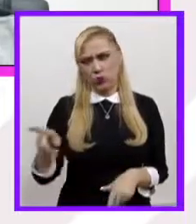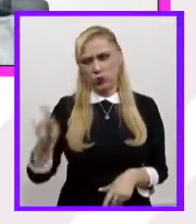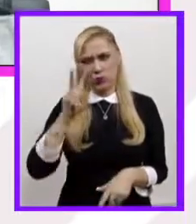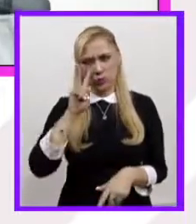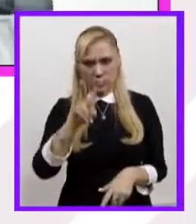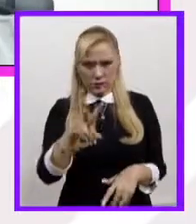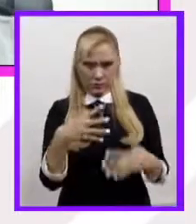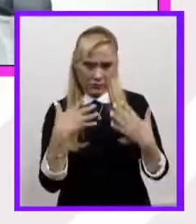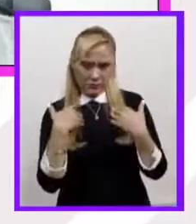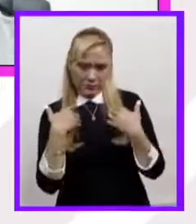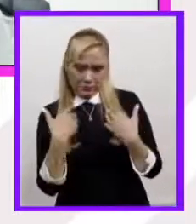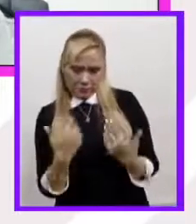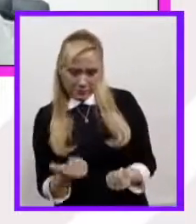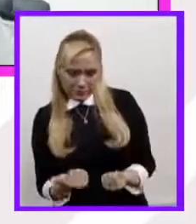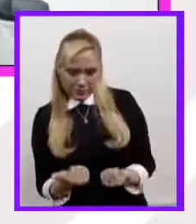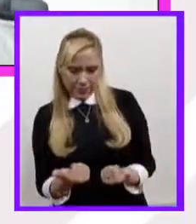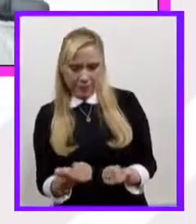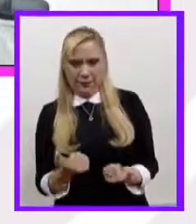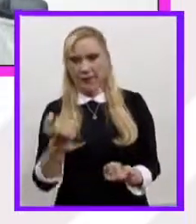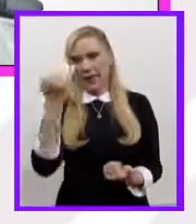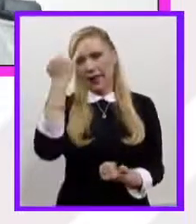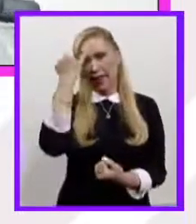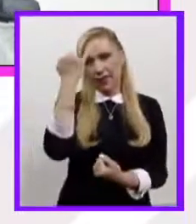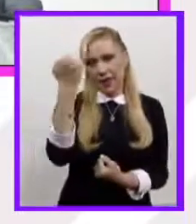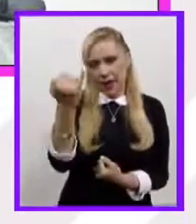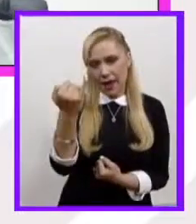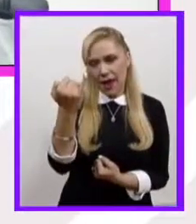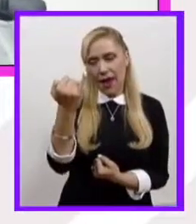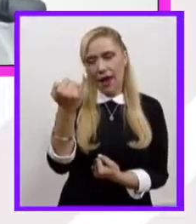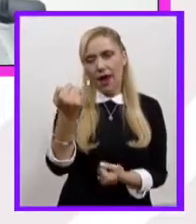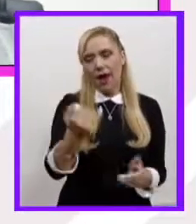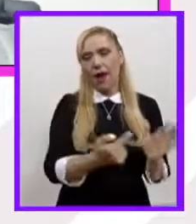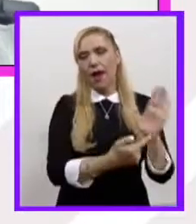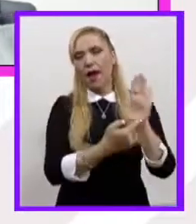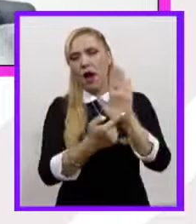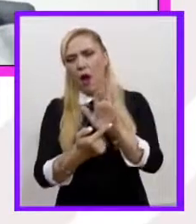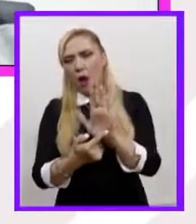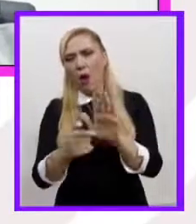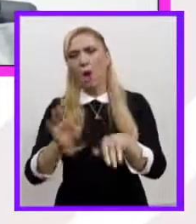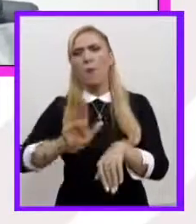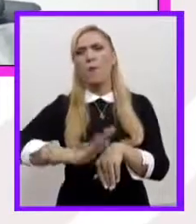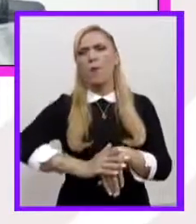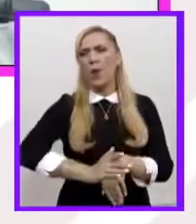entiendes, y digamos, esa es la idea, ¿no? Transmitir por qué